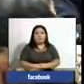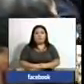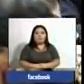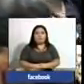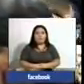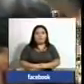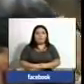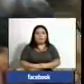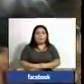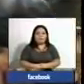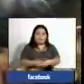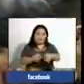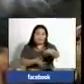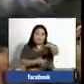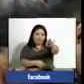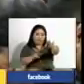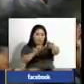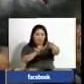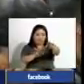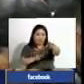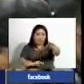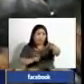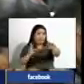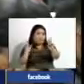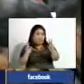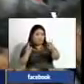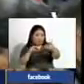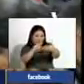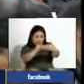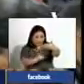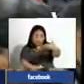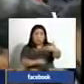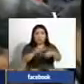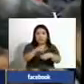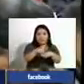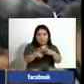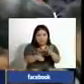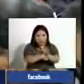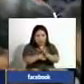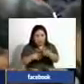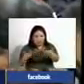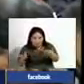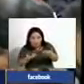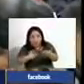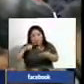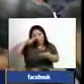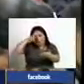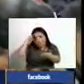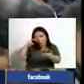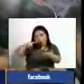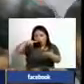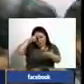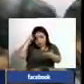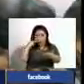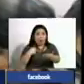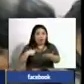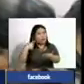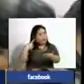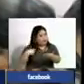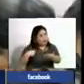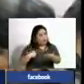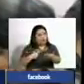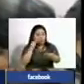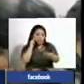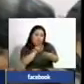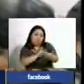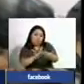Y esa descalificación del producto de diputados y diputadas que con mucho esmero lo hemos hecho el día de ayer. Hemos